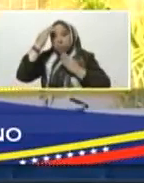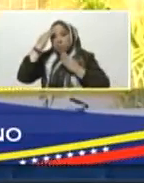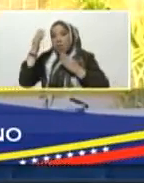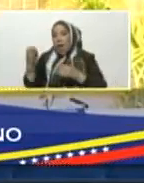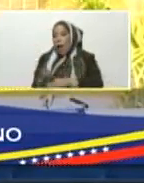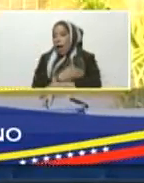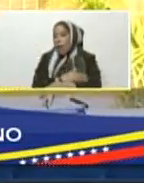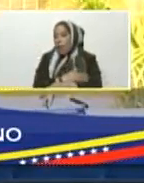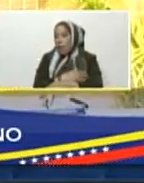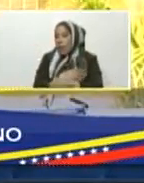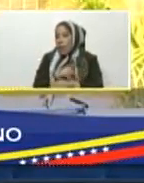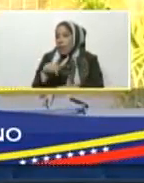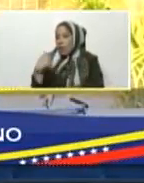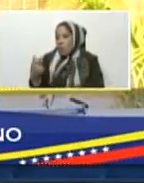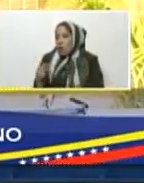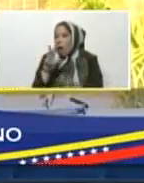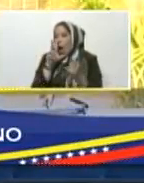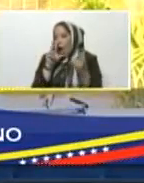Bueno, mis saludos a todos.